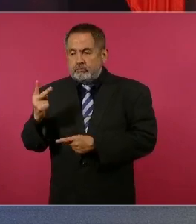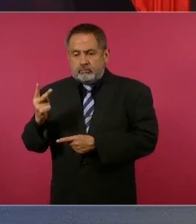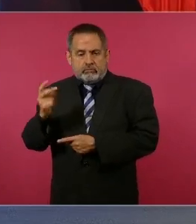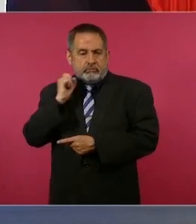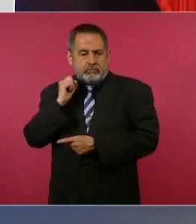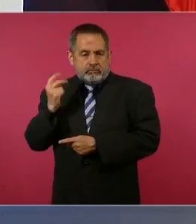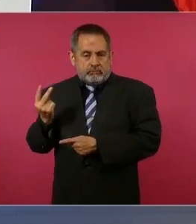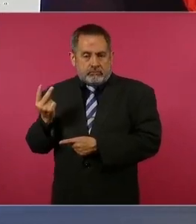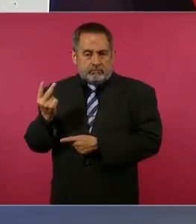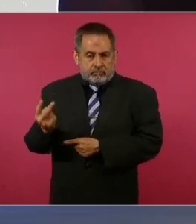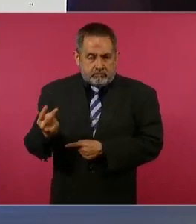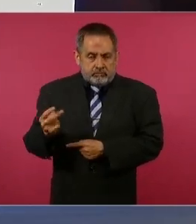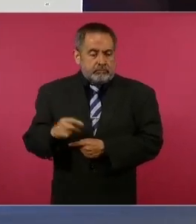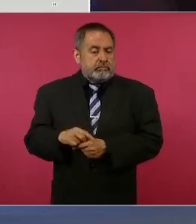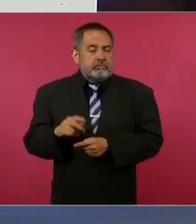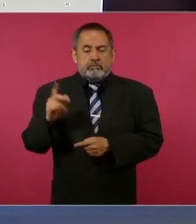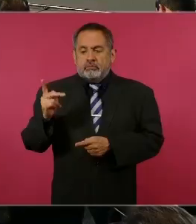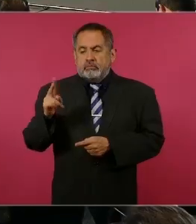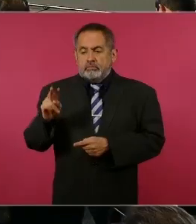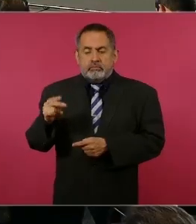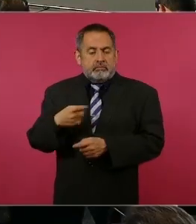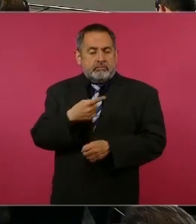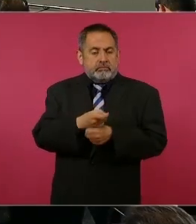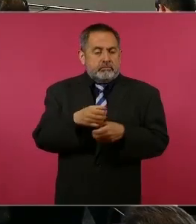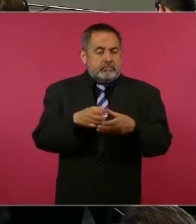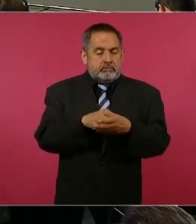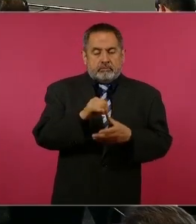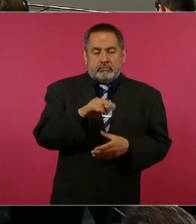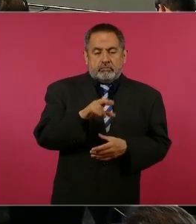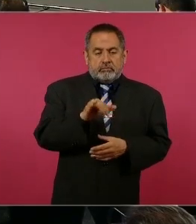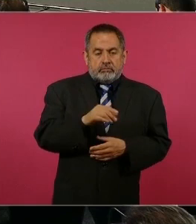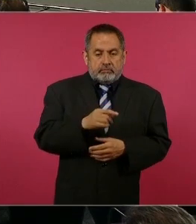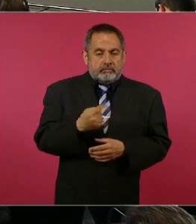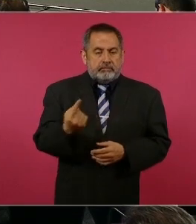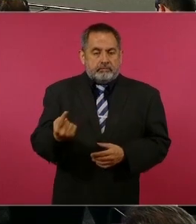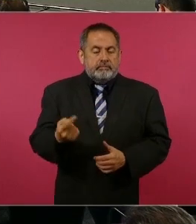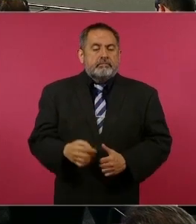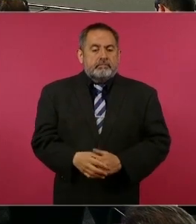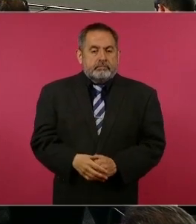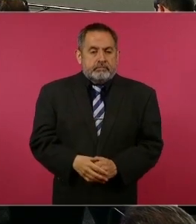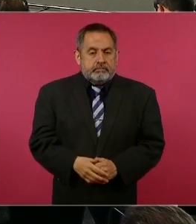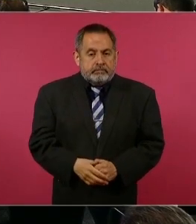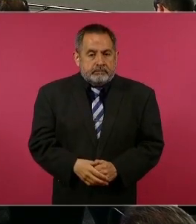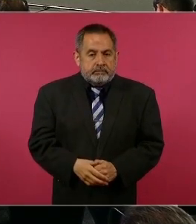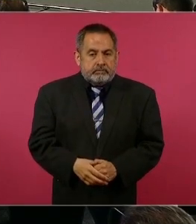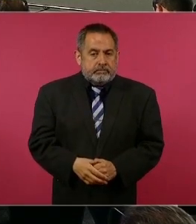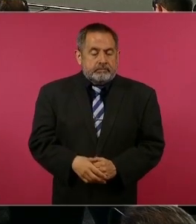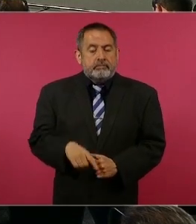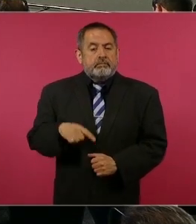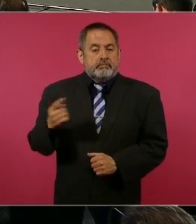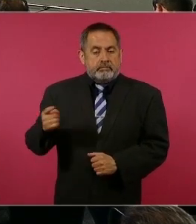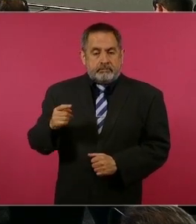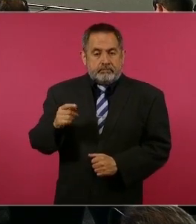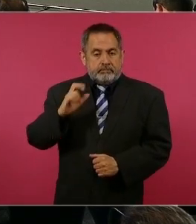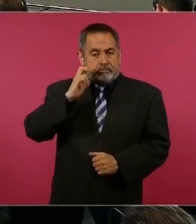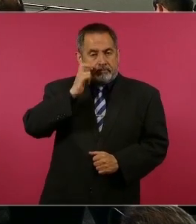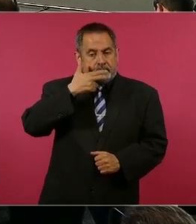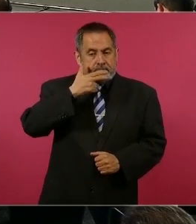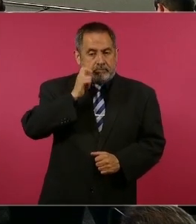por mayoría, Verde Ecologista por primera minoría. Adelante. En el caso de